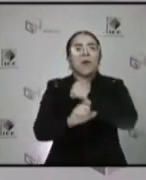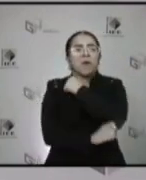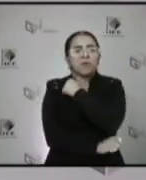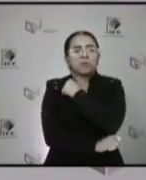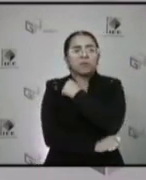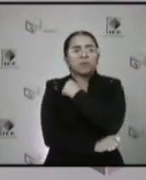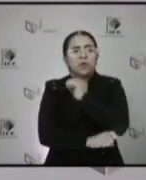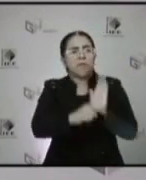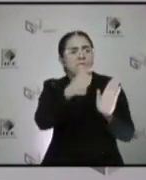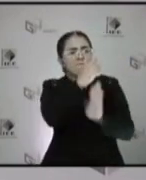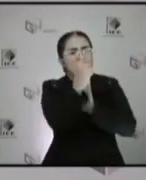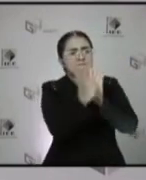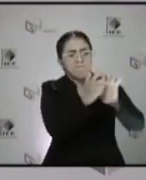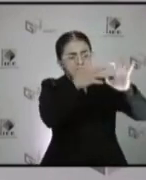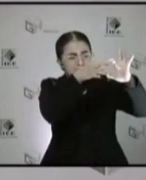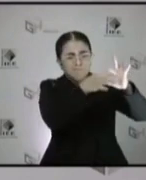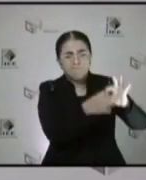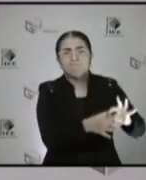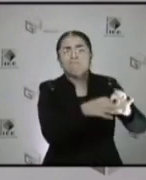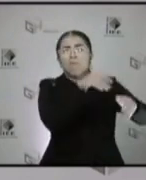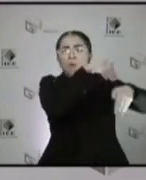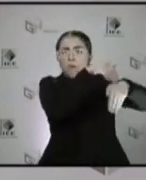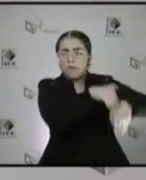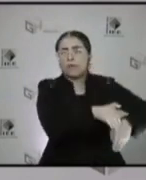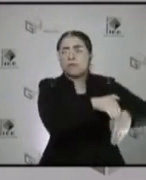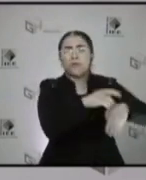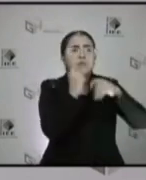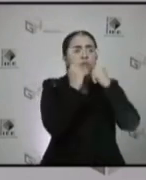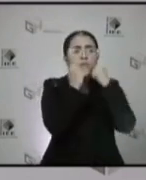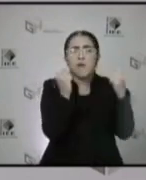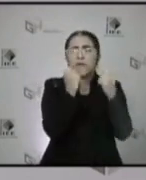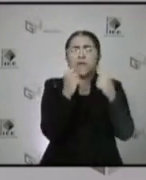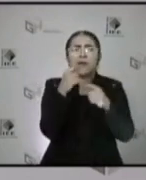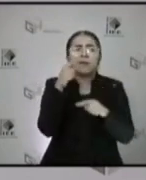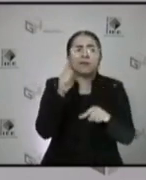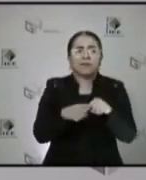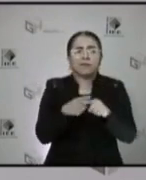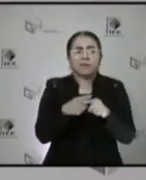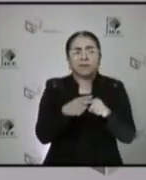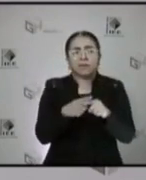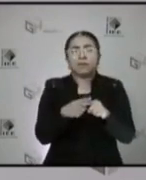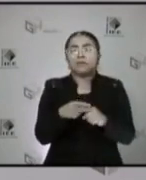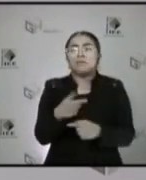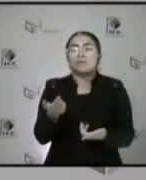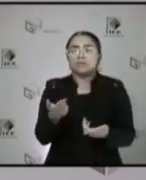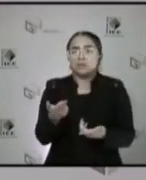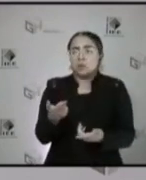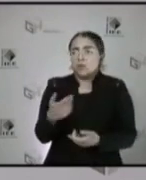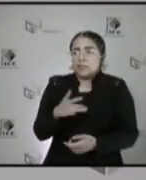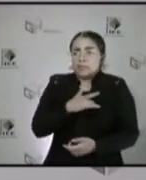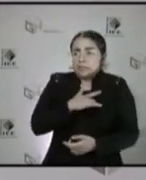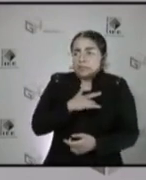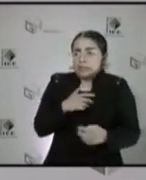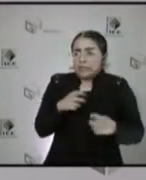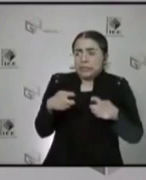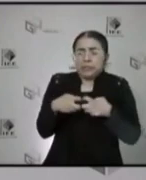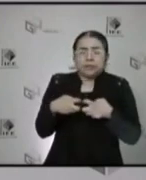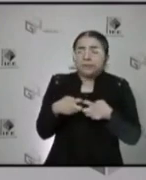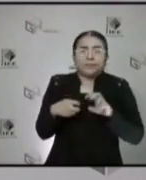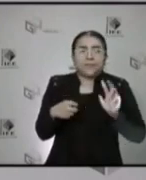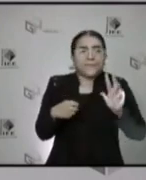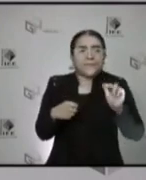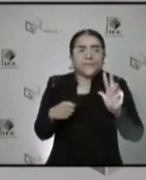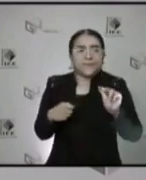de la ley, sin importar de quién se trate. Quiero que lo sepan. No me tiembla la mano. Tengo el